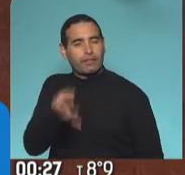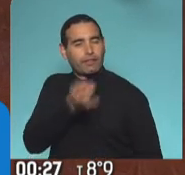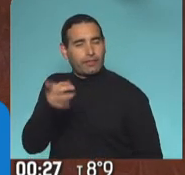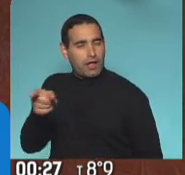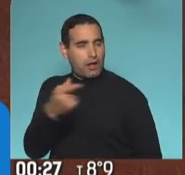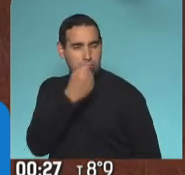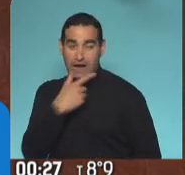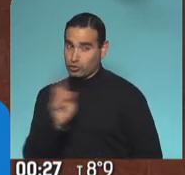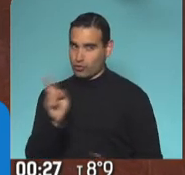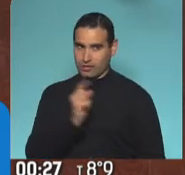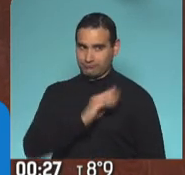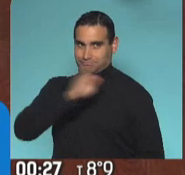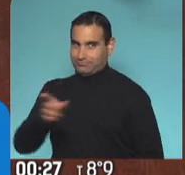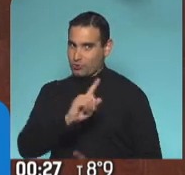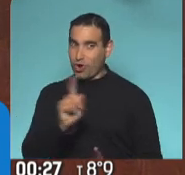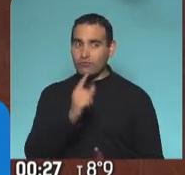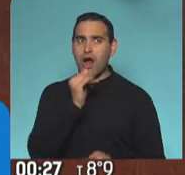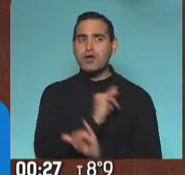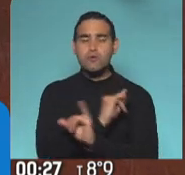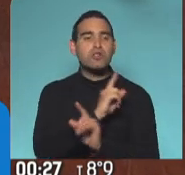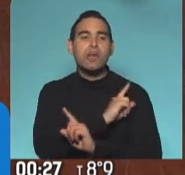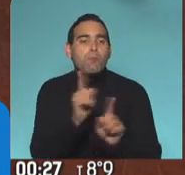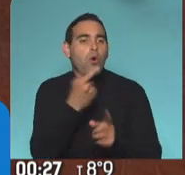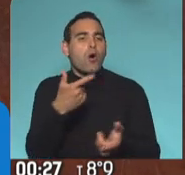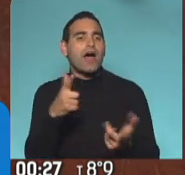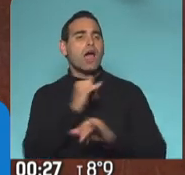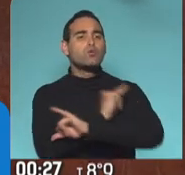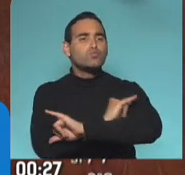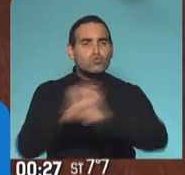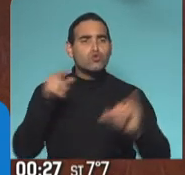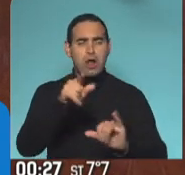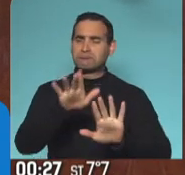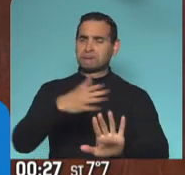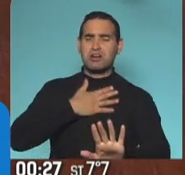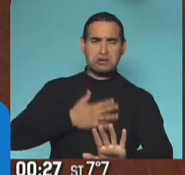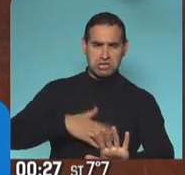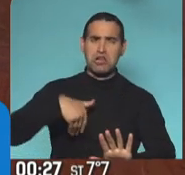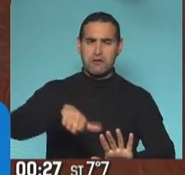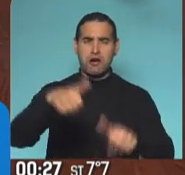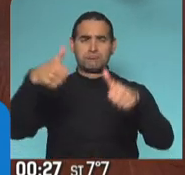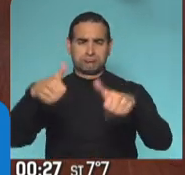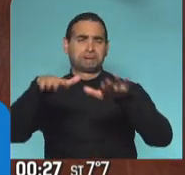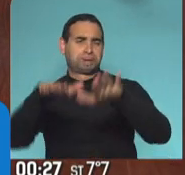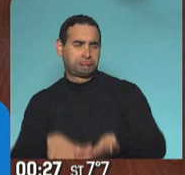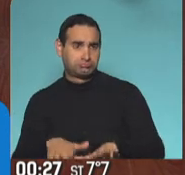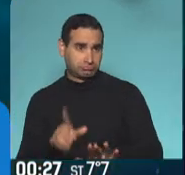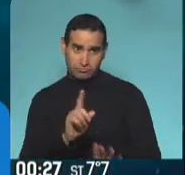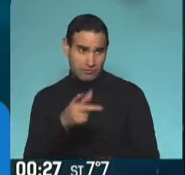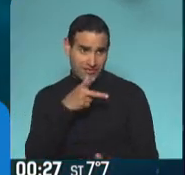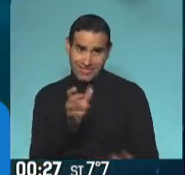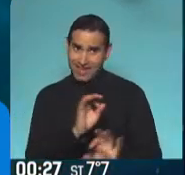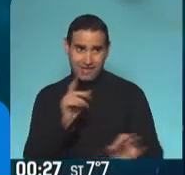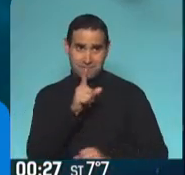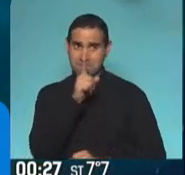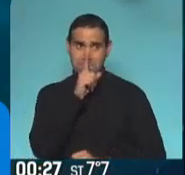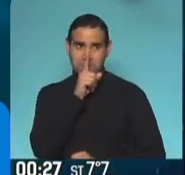liquidar al gobierno pero tampoco te da un anuncio donde el garantice cierto tipo de estabilidad todavía no ha hecho nada y algunas